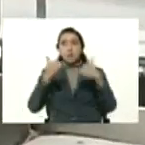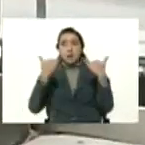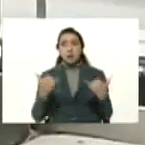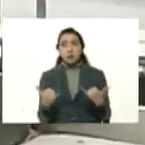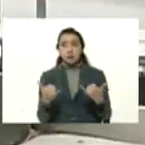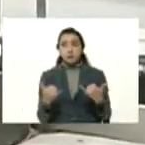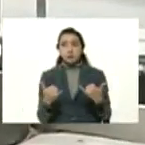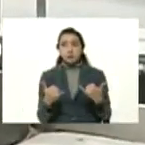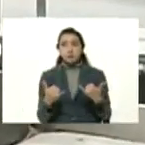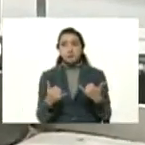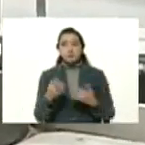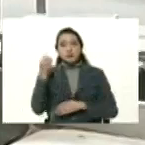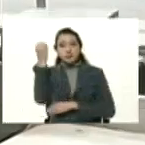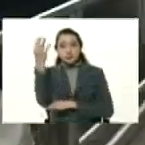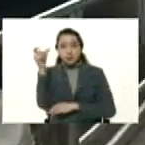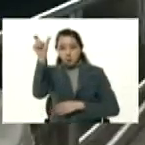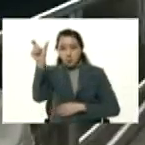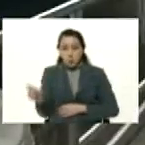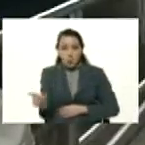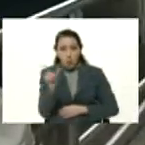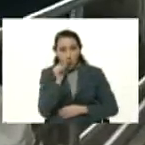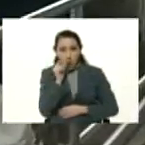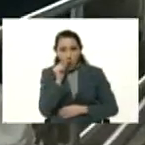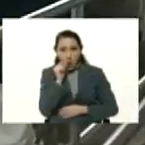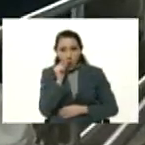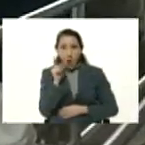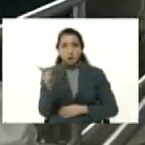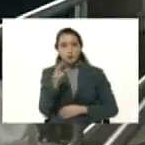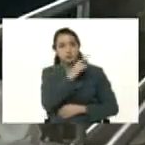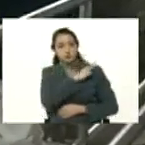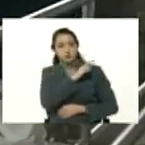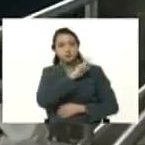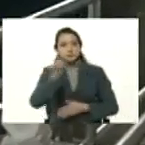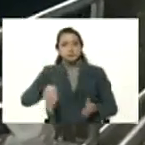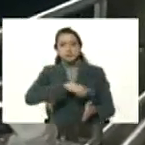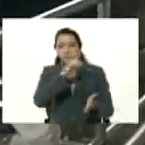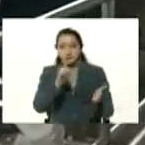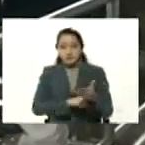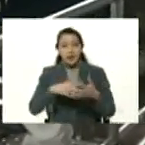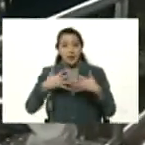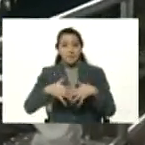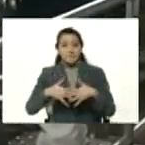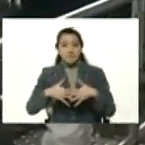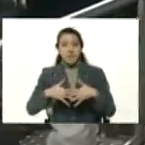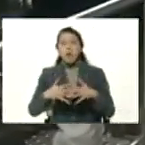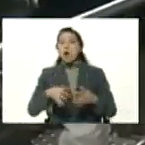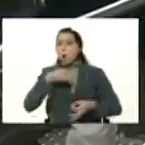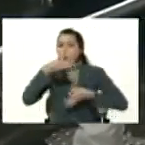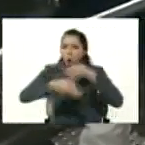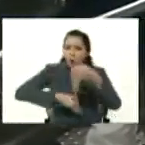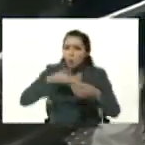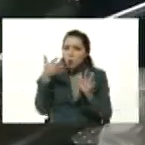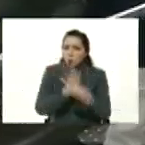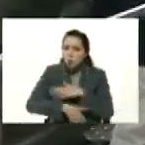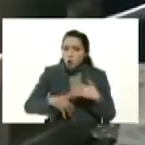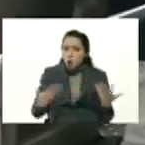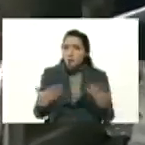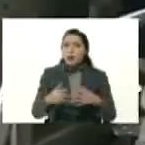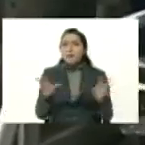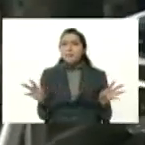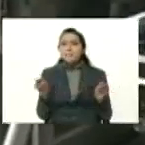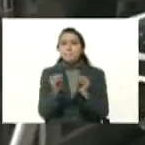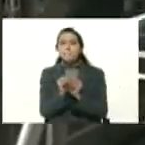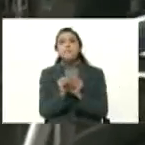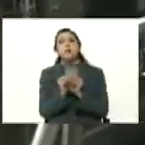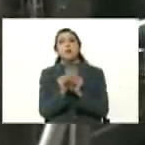momento vamos a darle el derecho de palabra a Leonardo Salazar, quien es el gerente general de esta empresa que nos dirá un esbozo de todo lo que tiene que